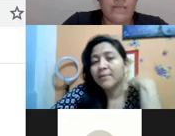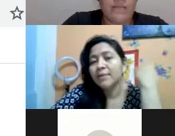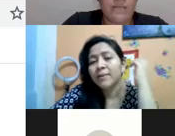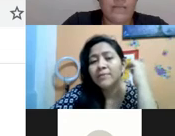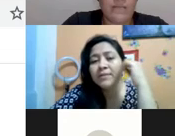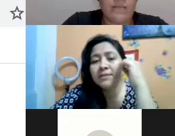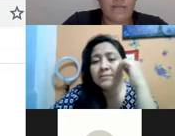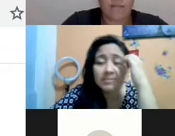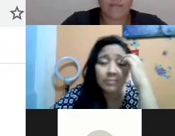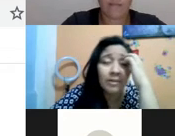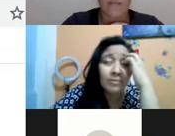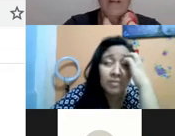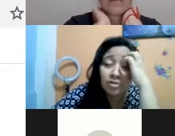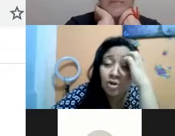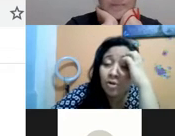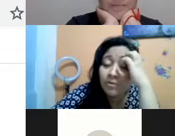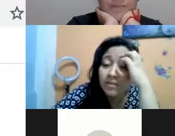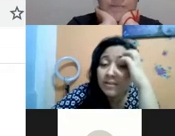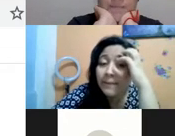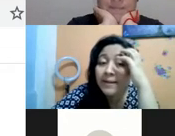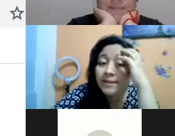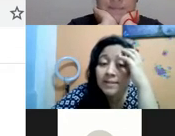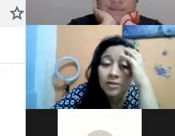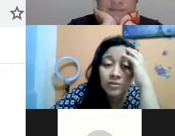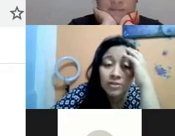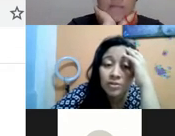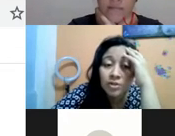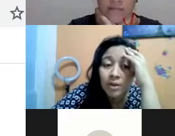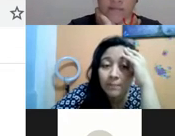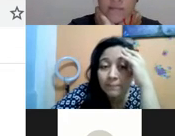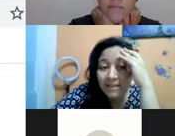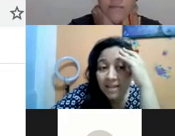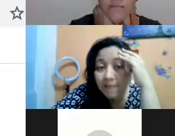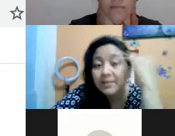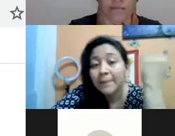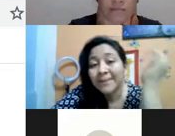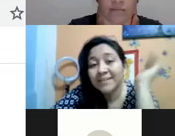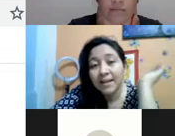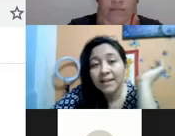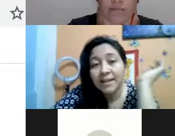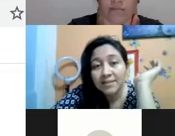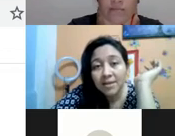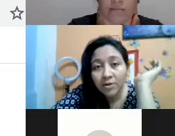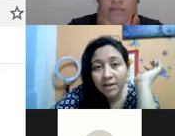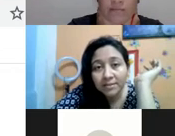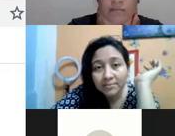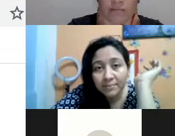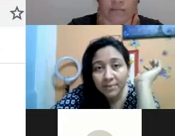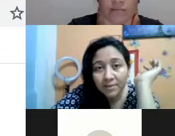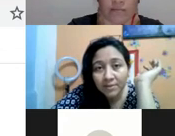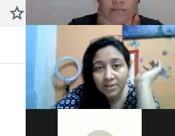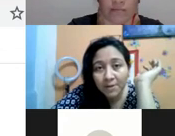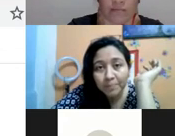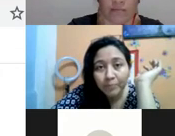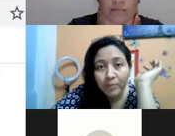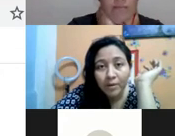dejar abierto para el fin de semana, por ejemplo, tienen todo el fin de semana. Entonces yo digo que mañana a partir de las 16 horas, vamos a